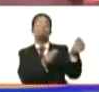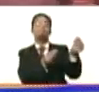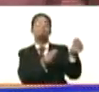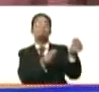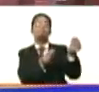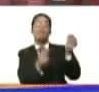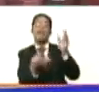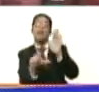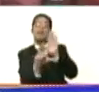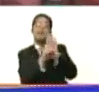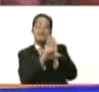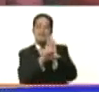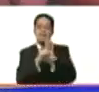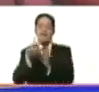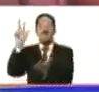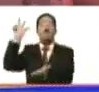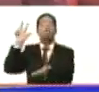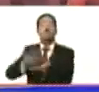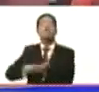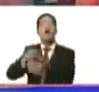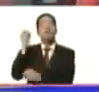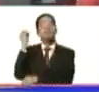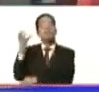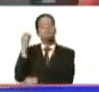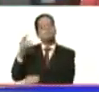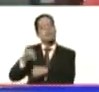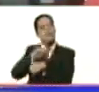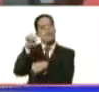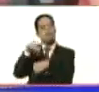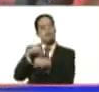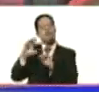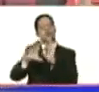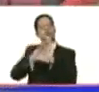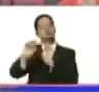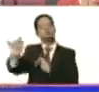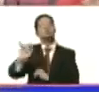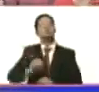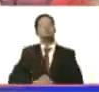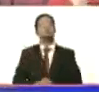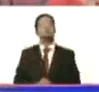ley constitucional aprobada por la Asamblea Nacional Constituyente.